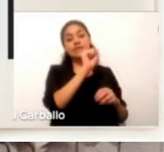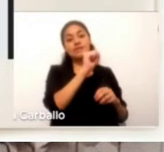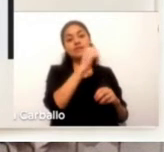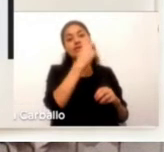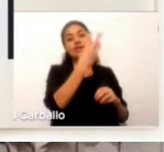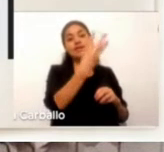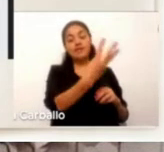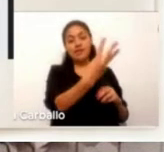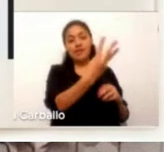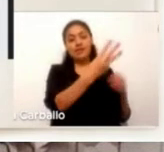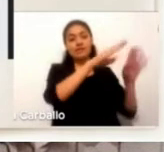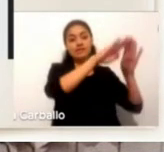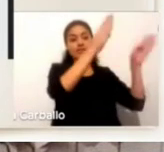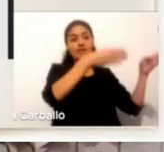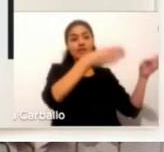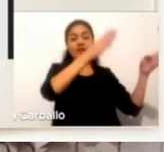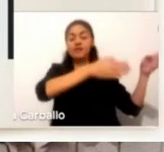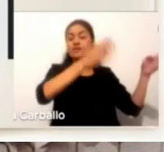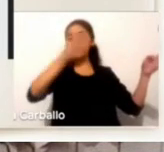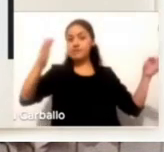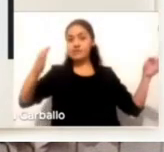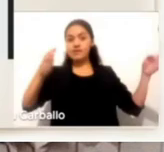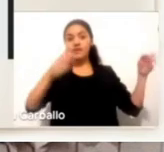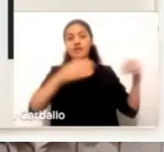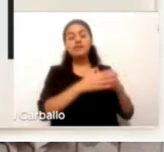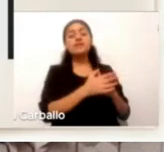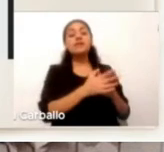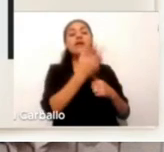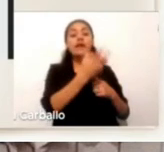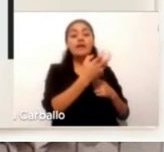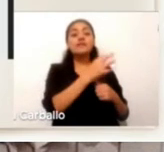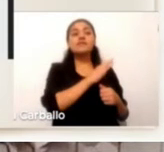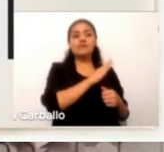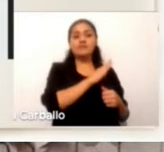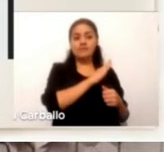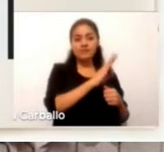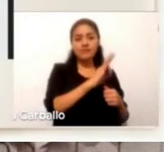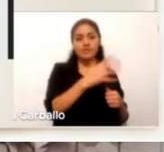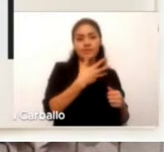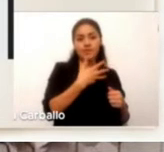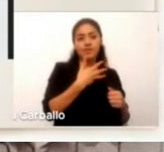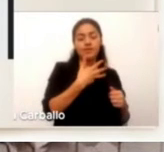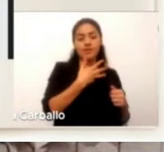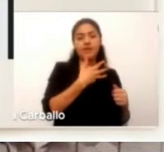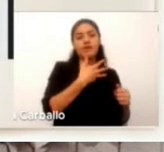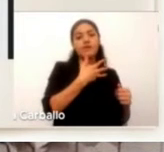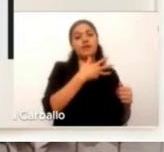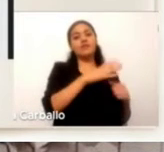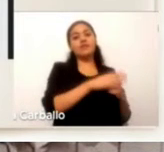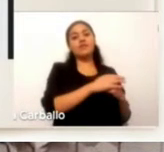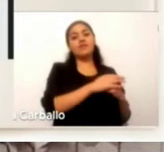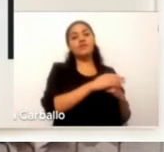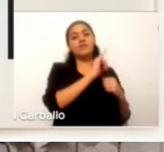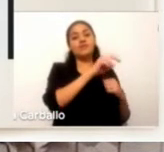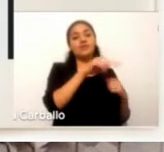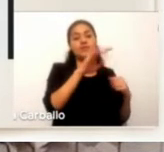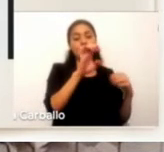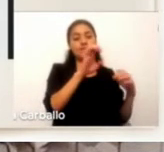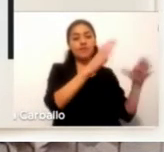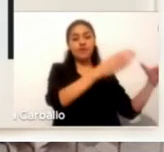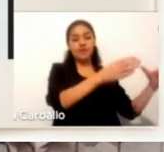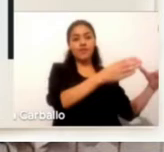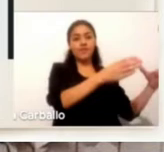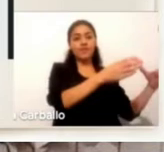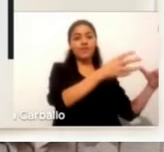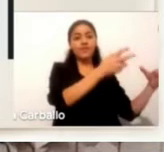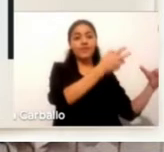que ocuparon los cargos controvertidos, sí pertenecen a la sección electoral y por ende la certeza de la votación que se